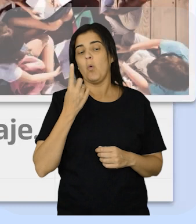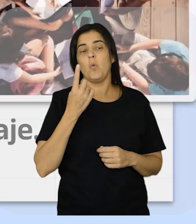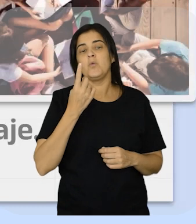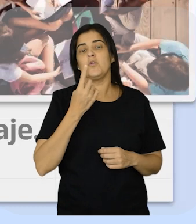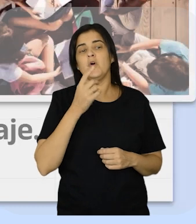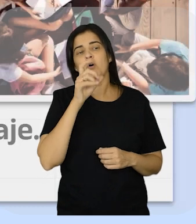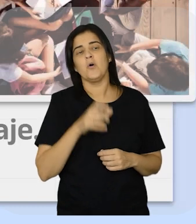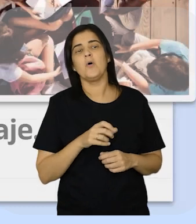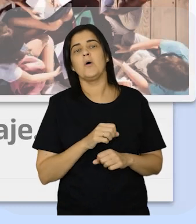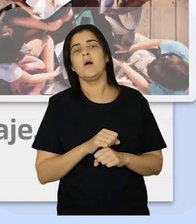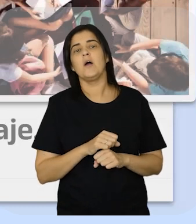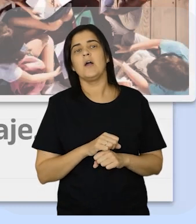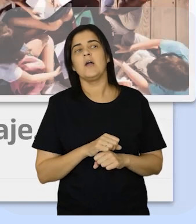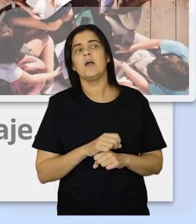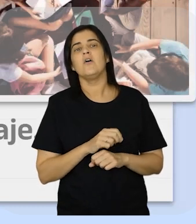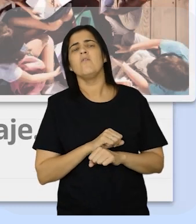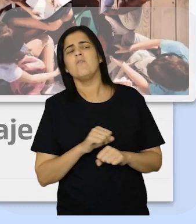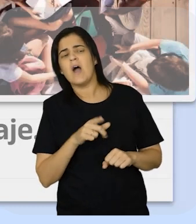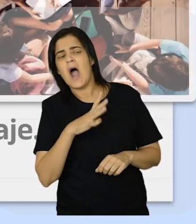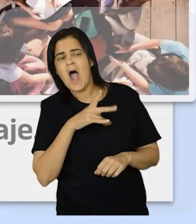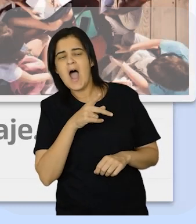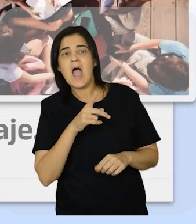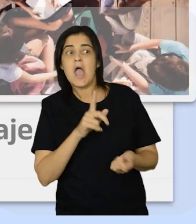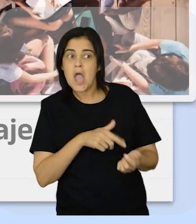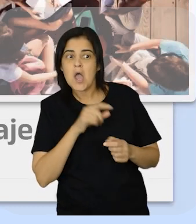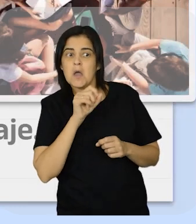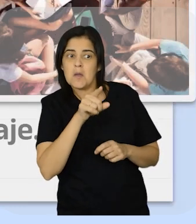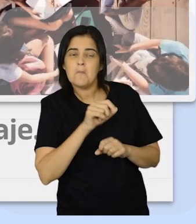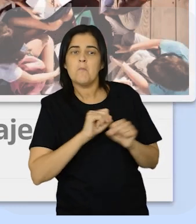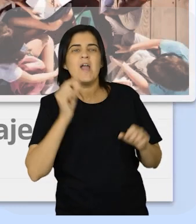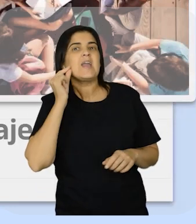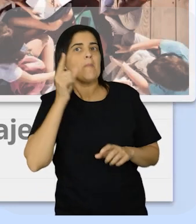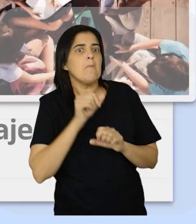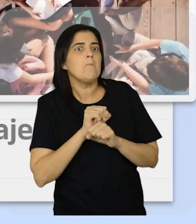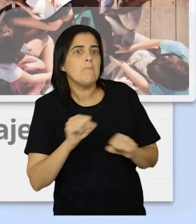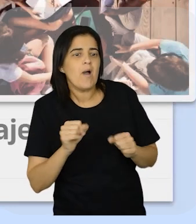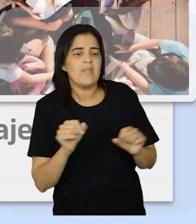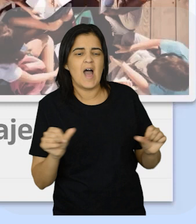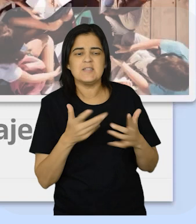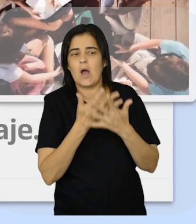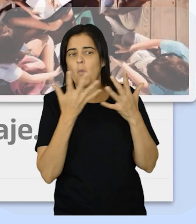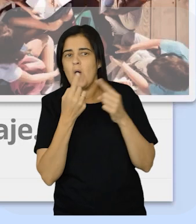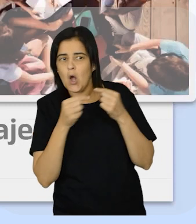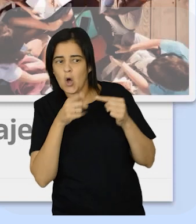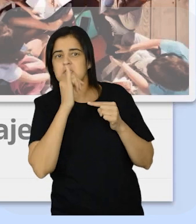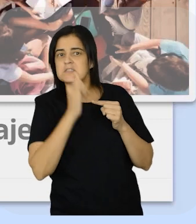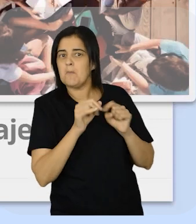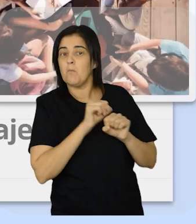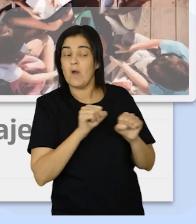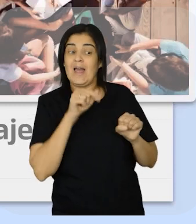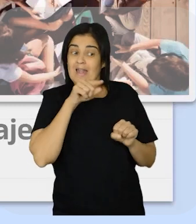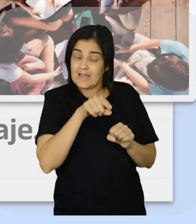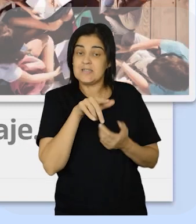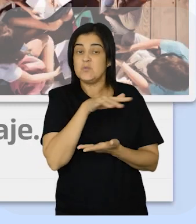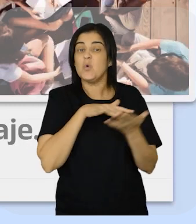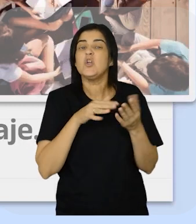dice que tiene tal o cual habilidad o que es capaz de hacer tal o cual cosa, en esos casos